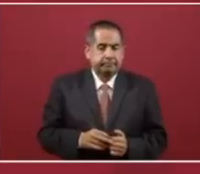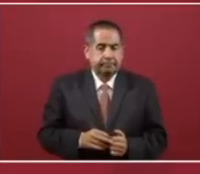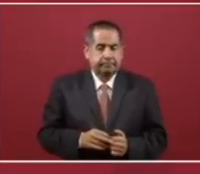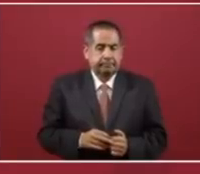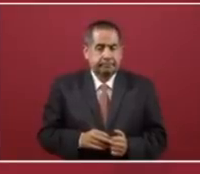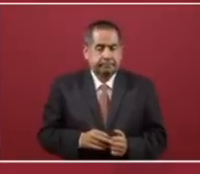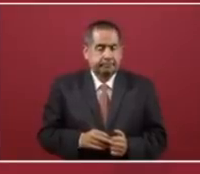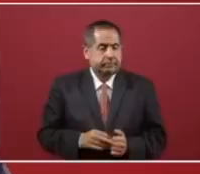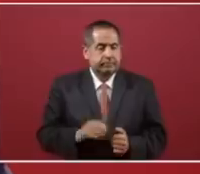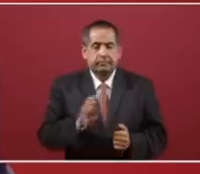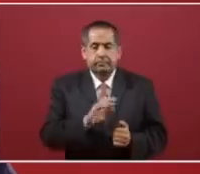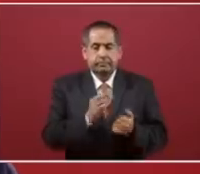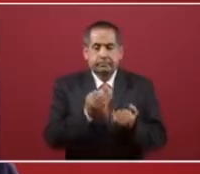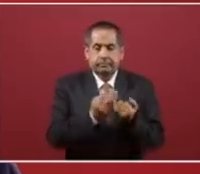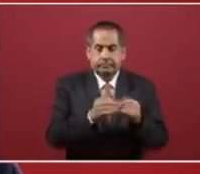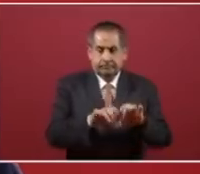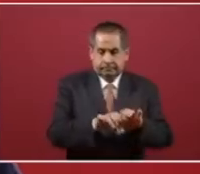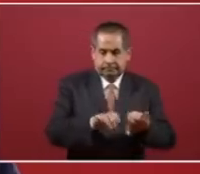válvula